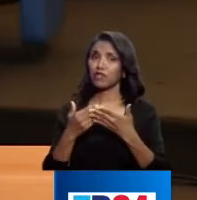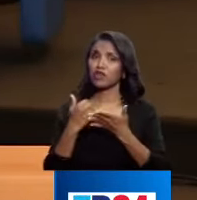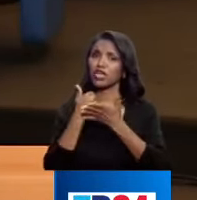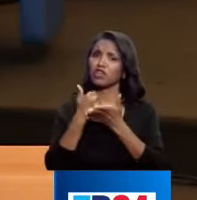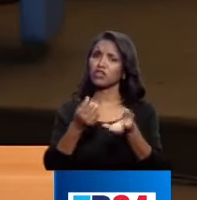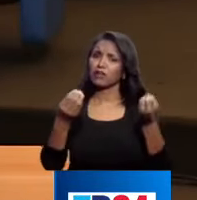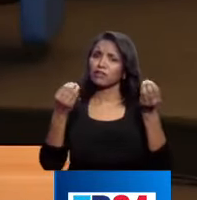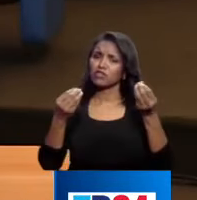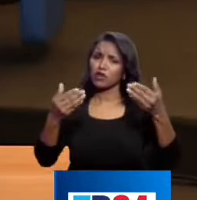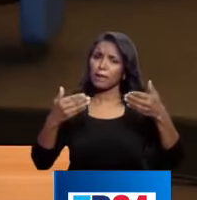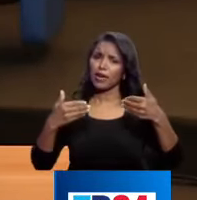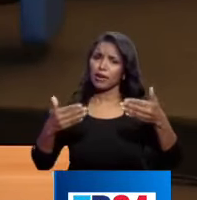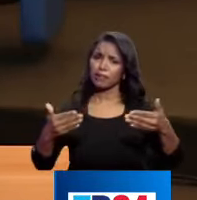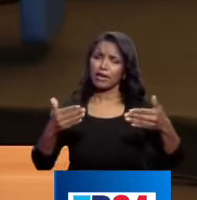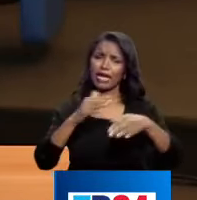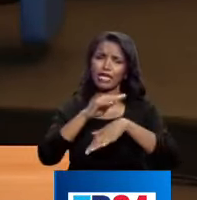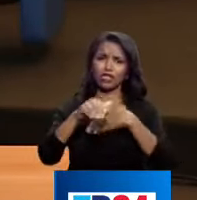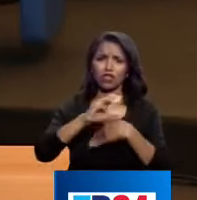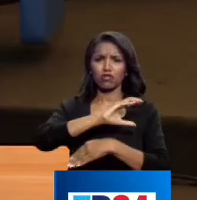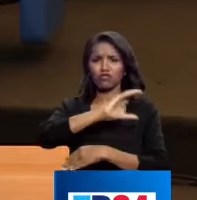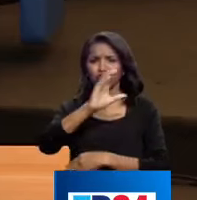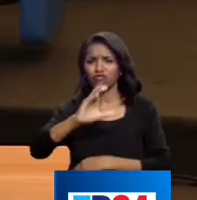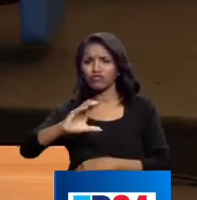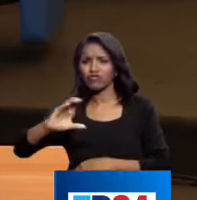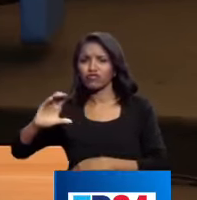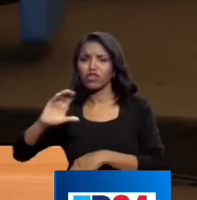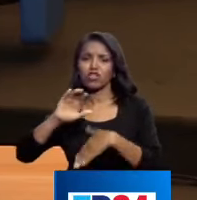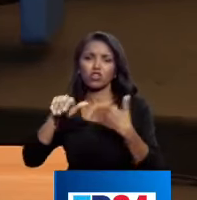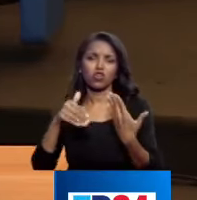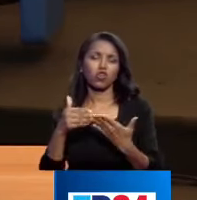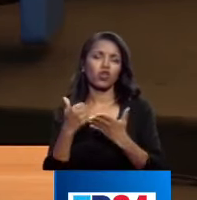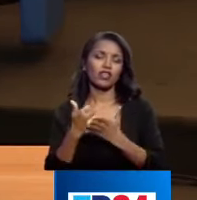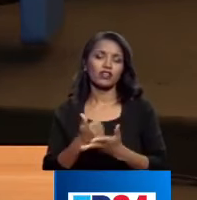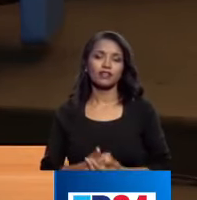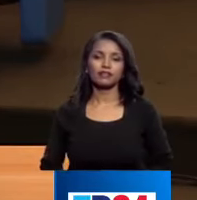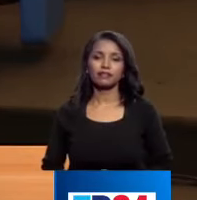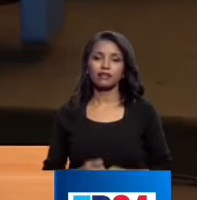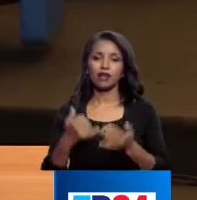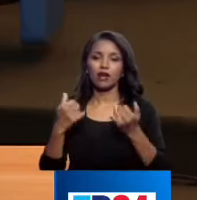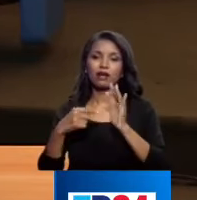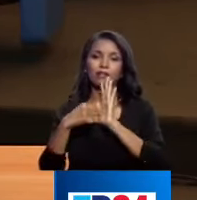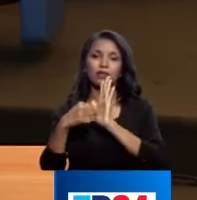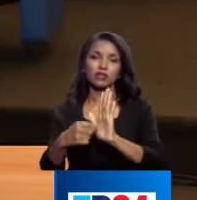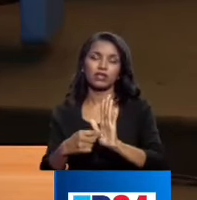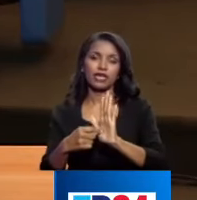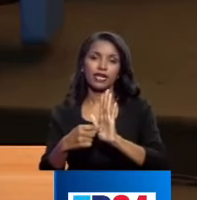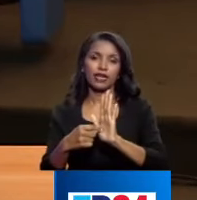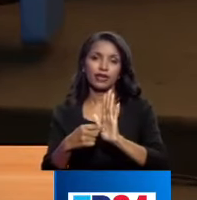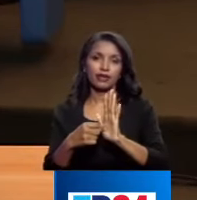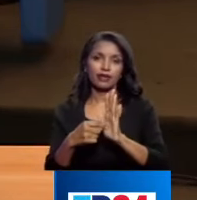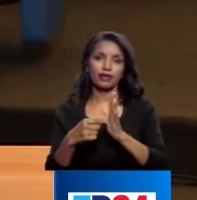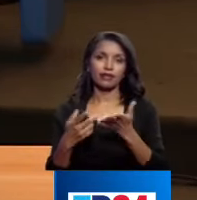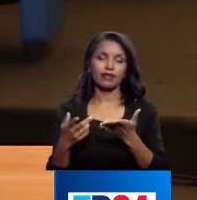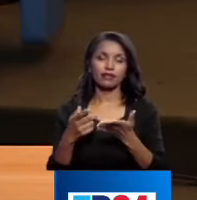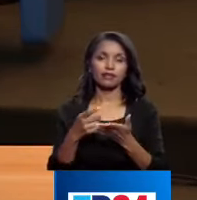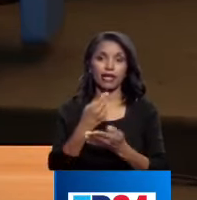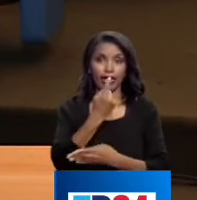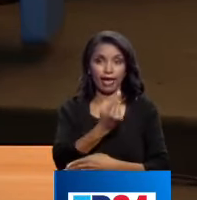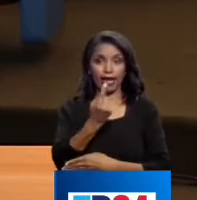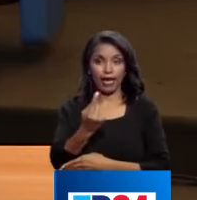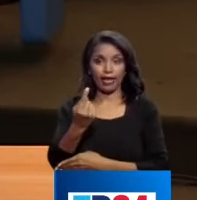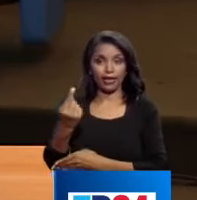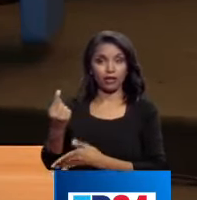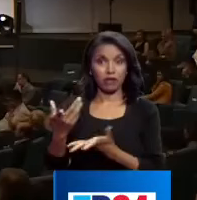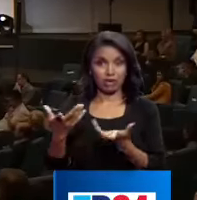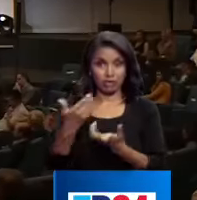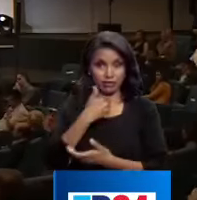los panameños a todo lo largo y ancho del país. Es hora de presentar a los protagonistas de esta noche, los candidatos y